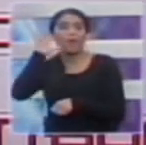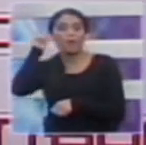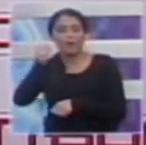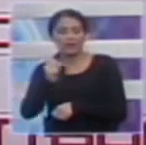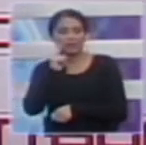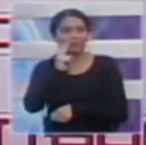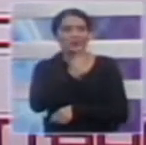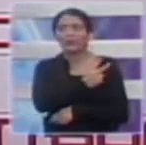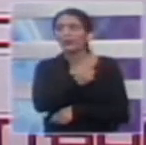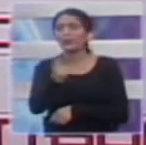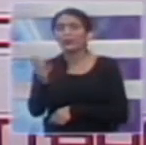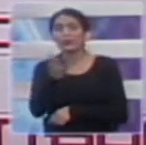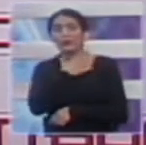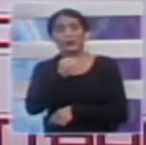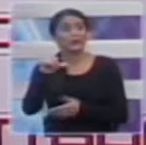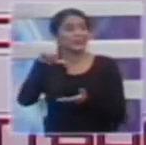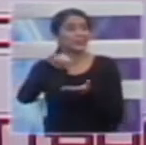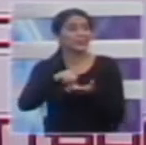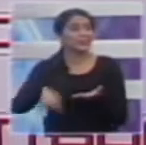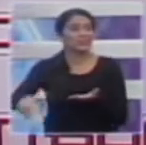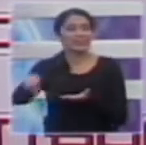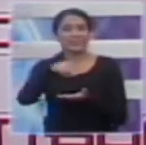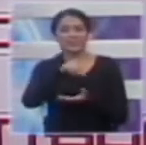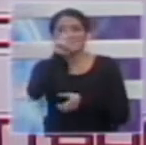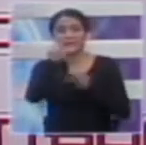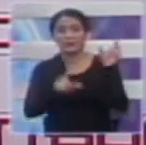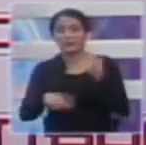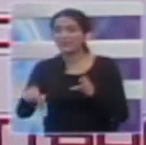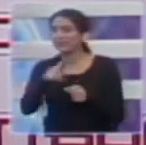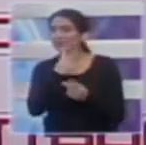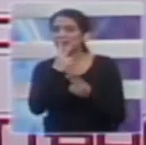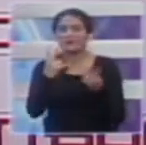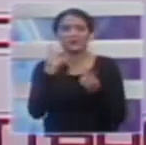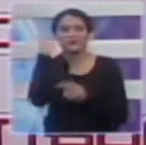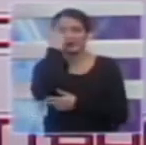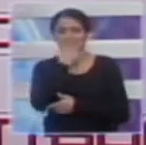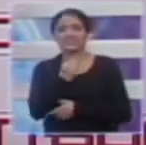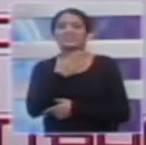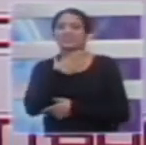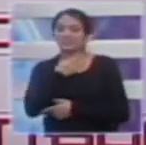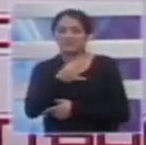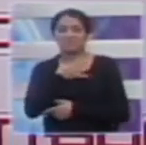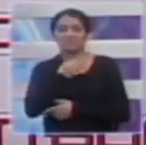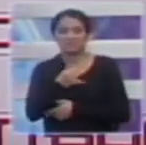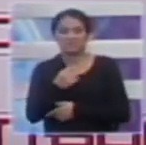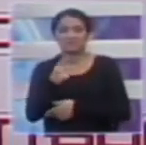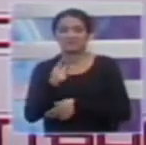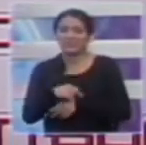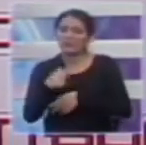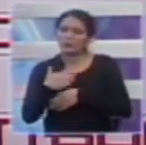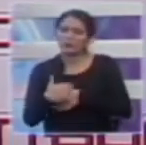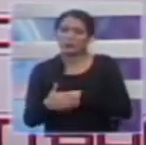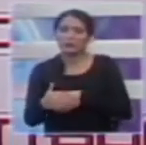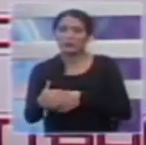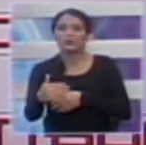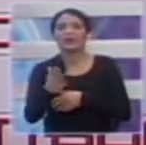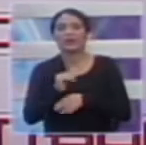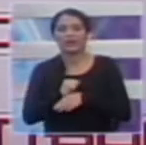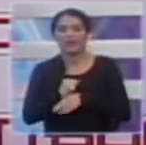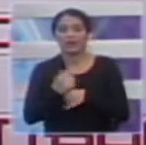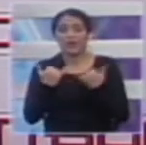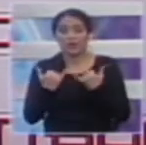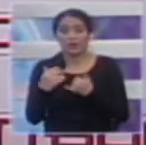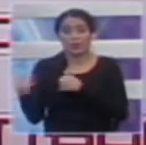Y bueno, con muchas ganas de poder estar presente aquí, se fue dando una serie de circunstancias para que hace ya 2 años que estamos viviendo